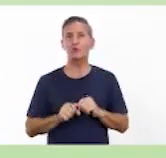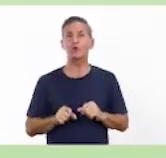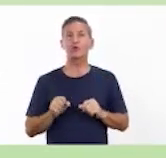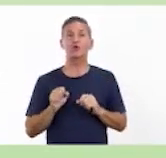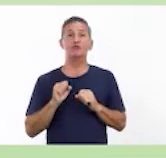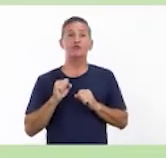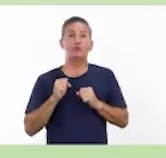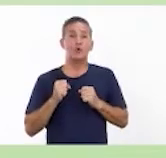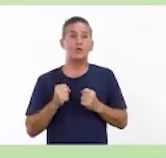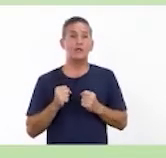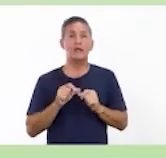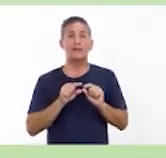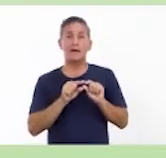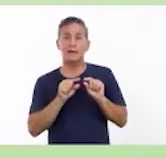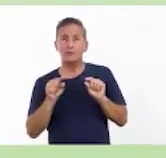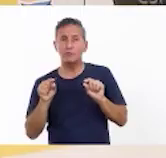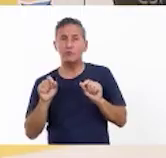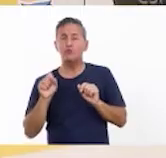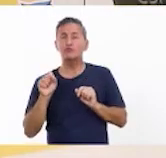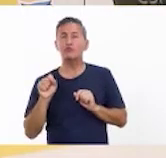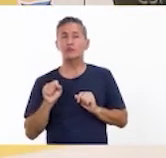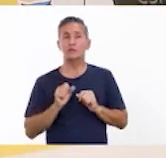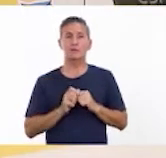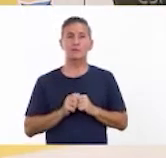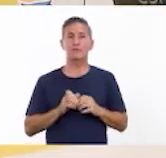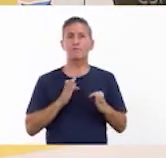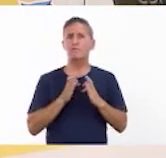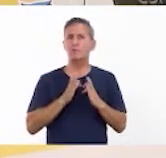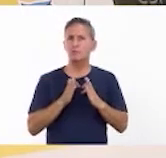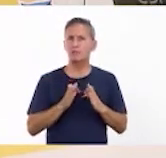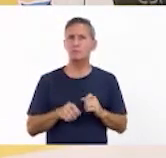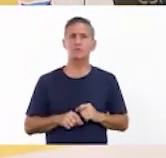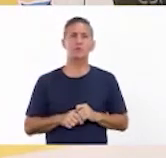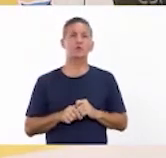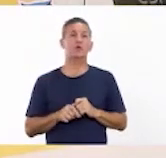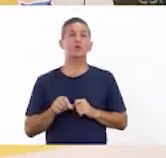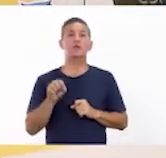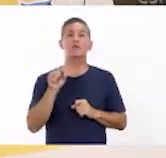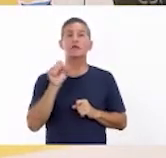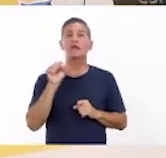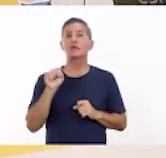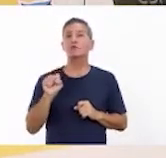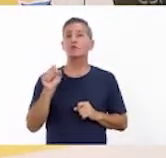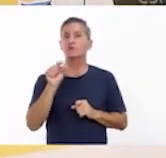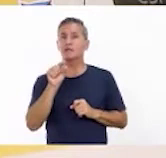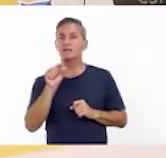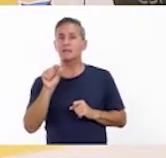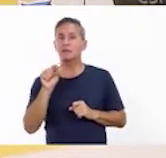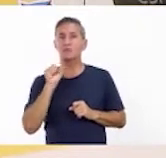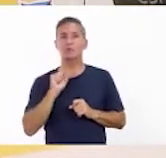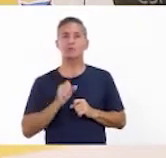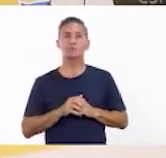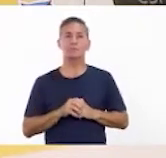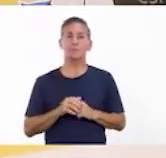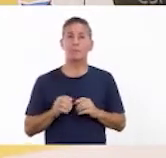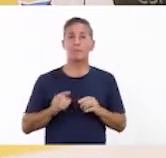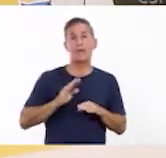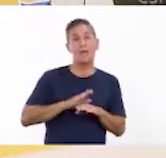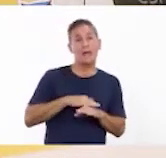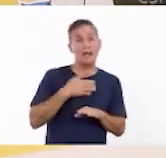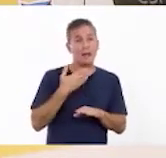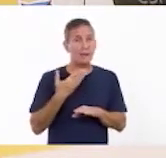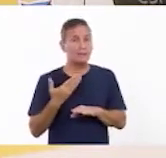que siempre van a tener la función de un sustantivo. Bien, pasamos a